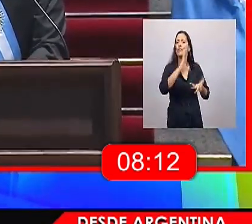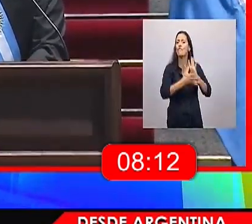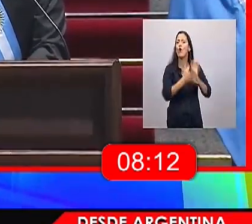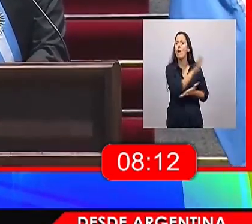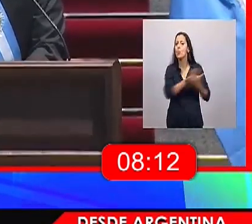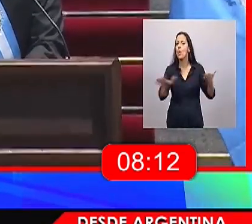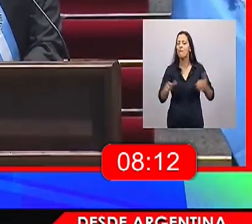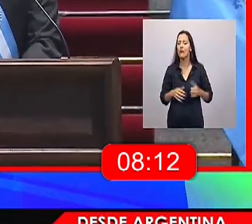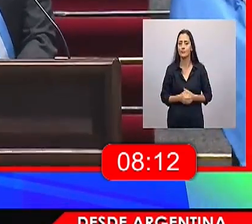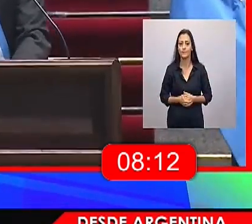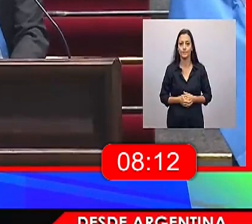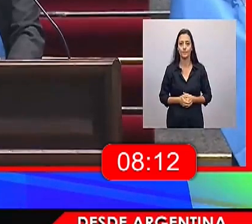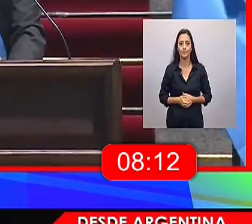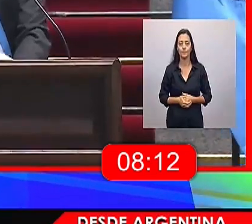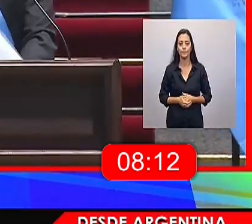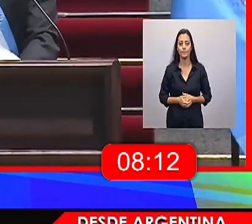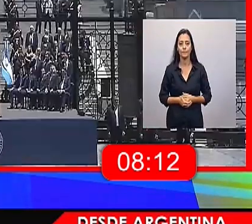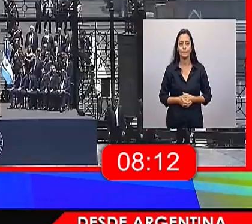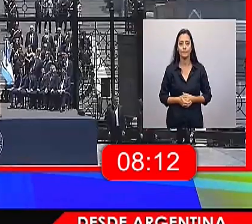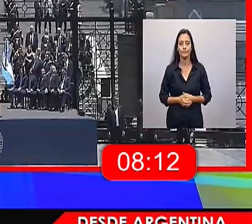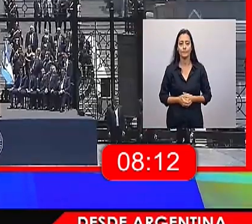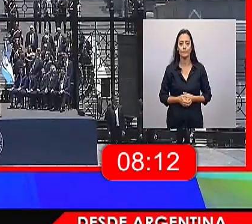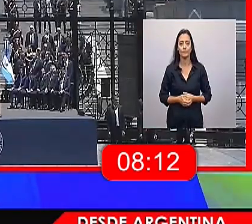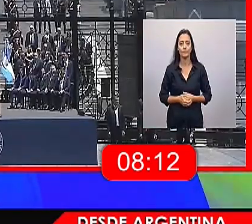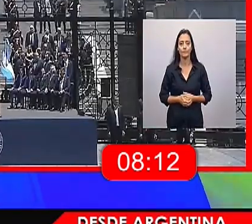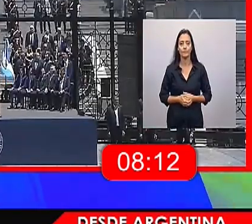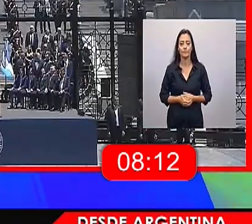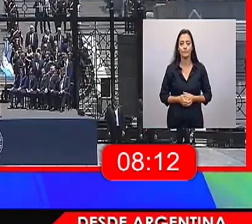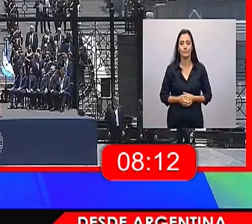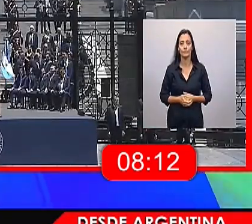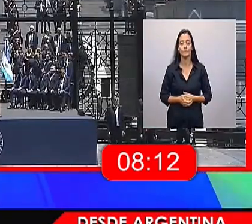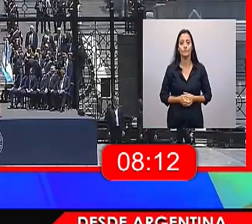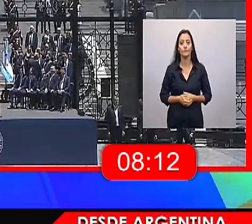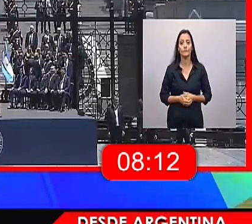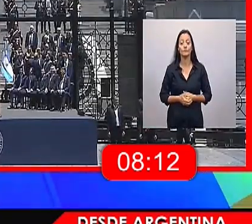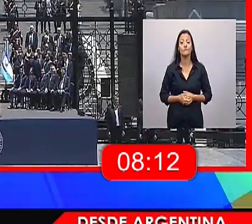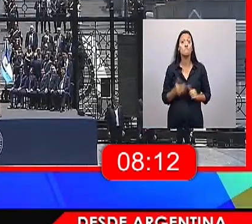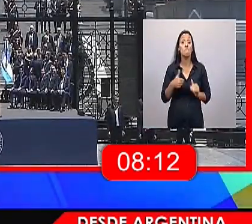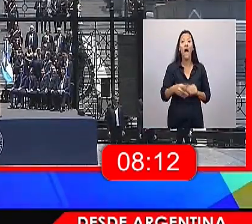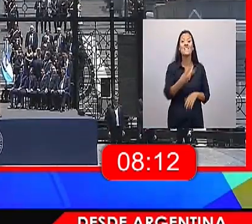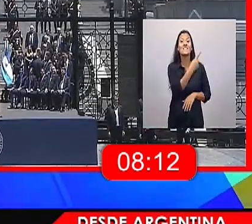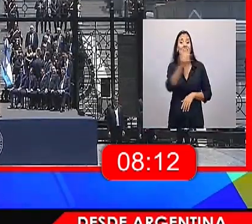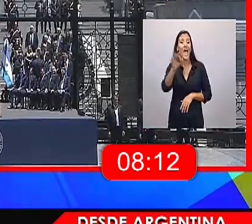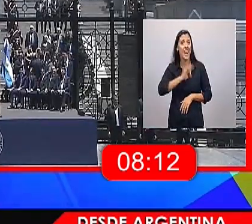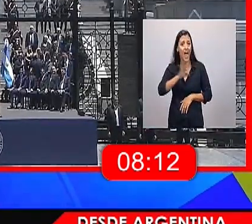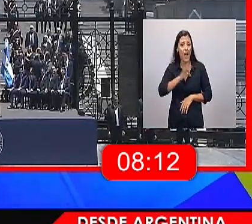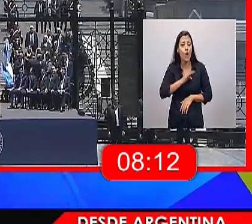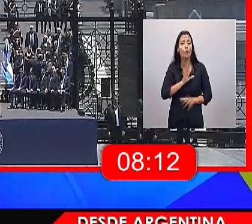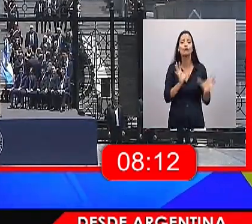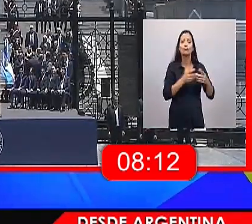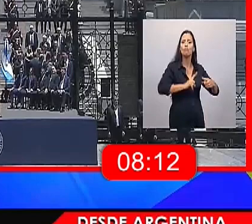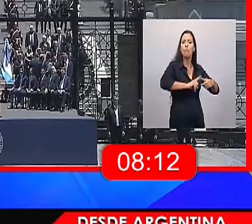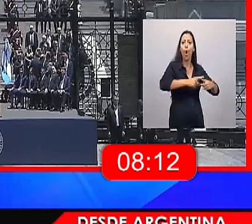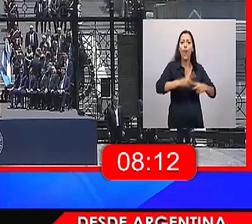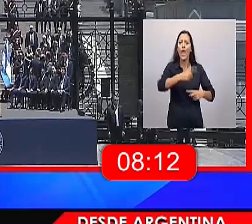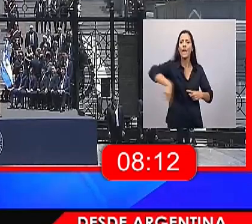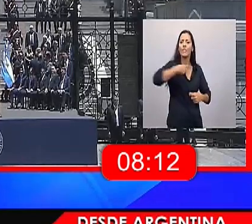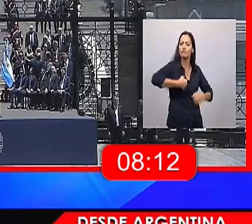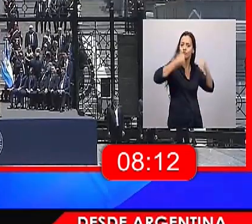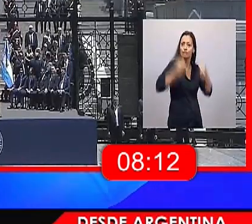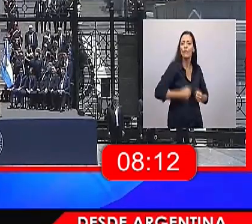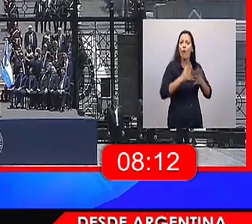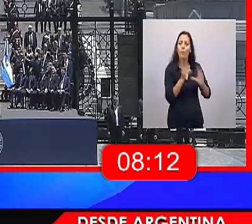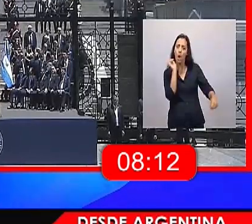Esperamos, lógicamente, o sea, todos los latinos, que la recuperación sea rápida, rapidísima, porque esto